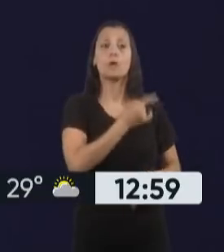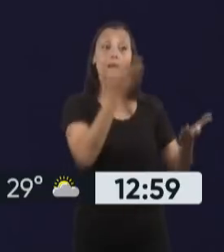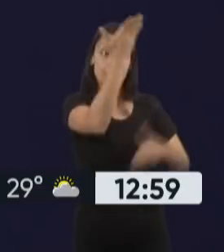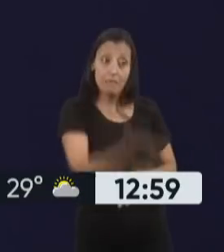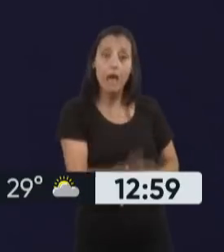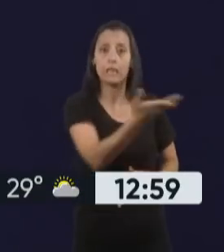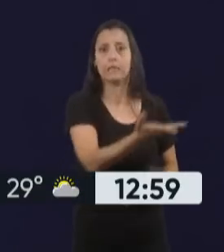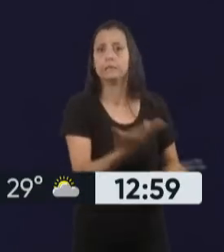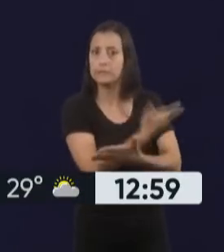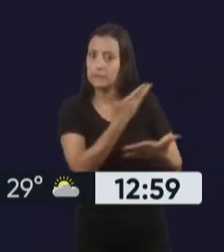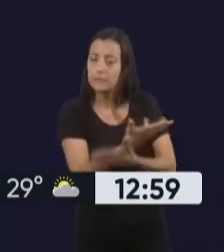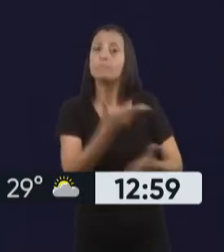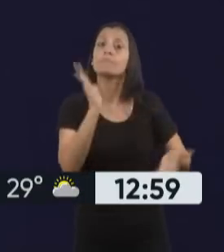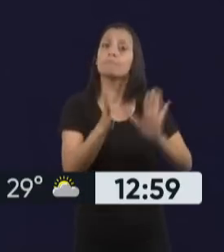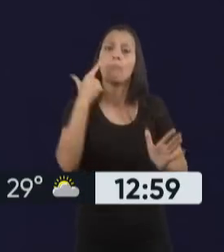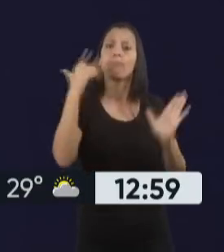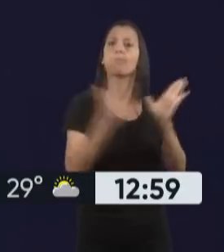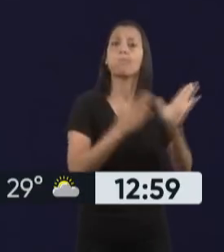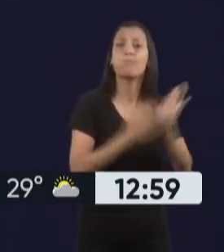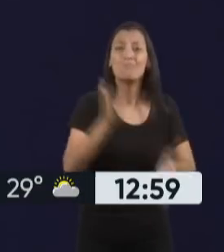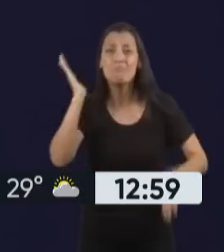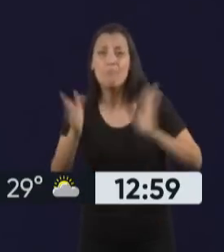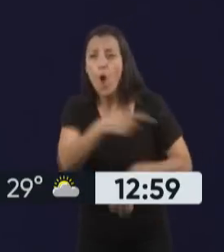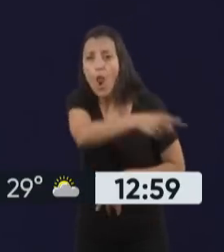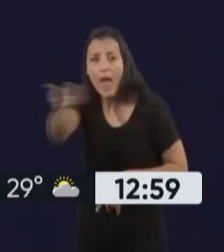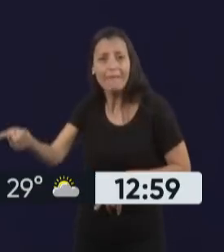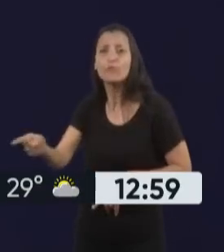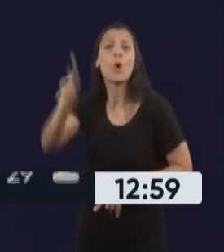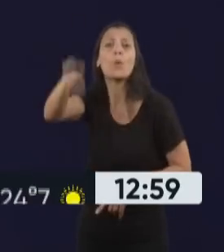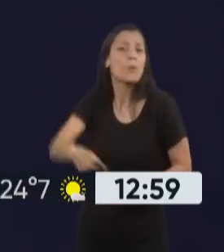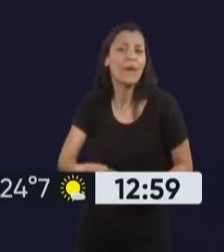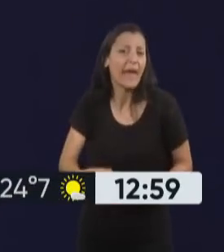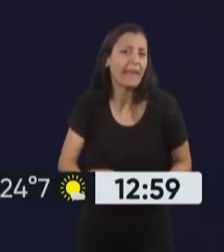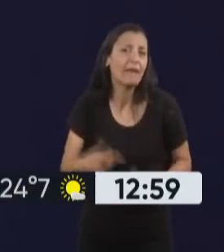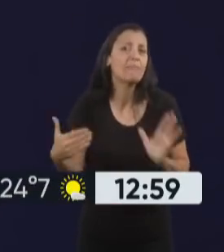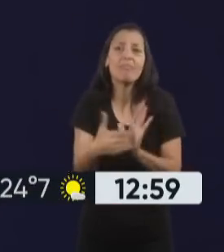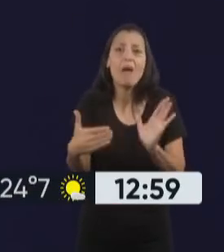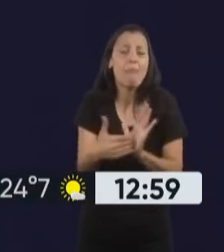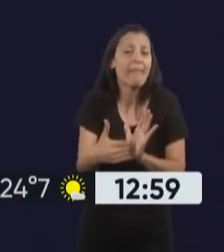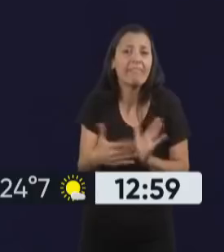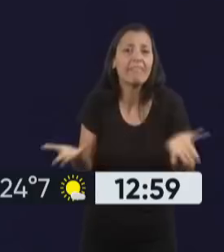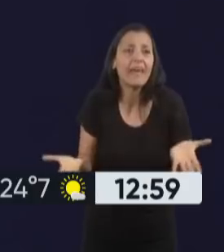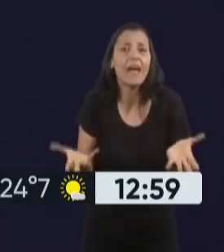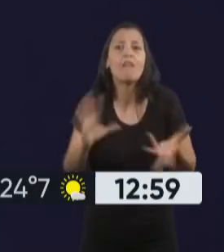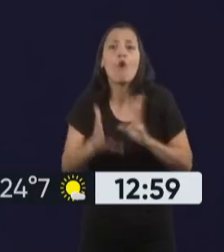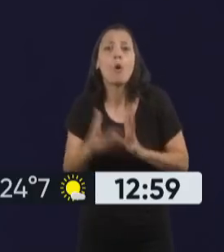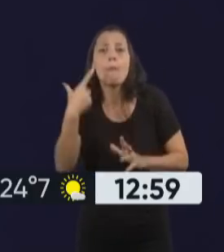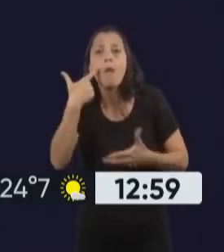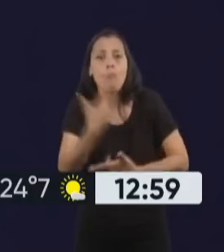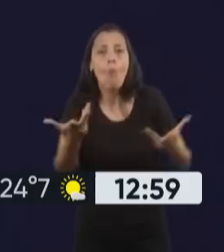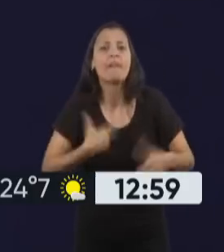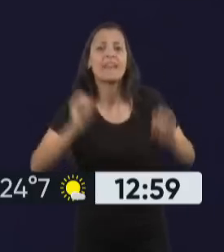triste suceso solo demuestra una cosa: la agresividad de los violentos es directamente proporcional a la debilidad de